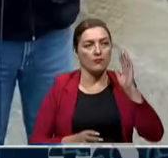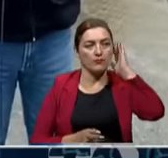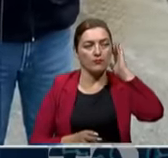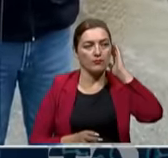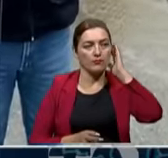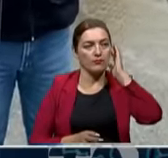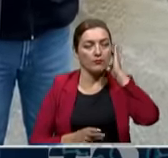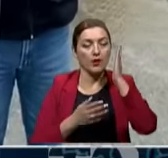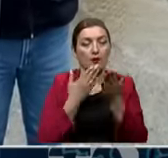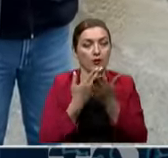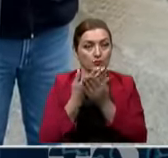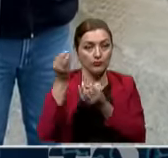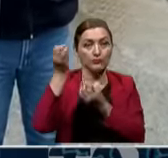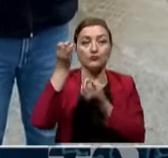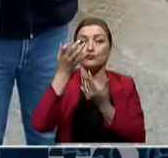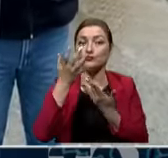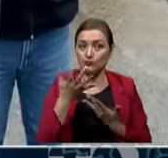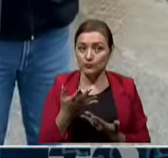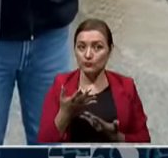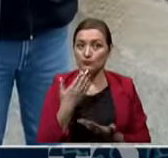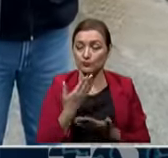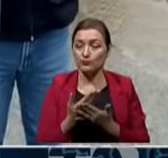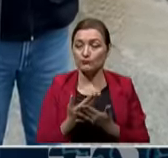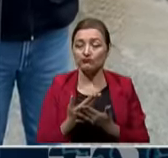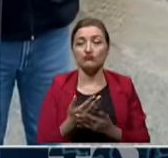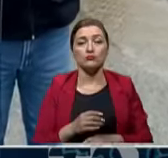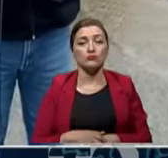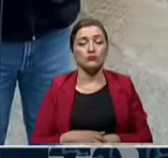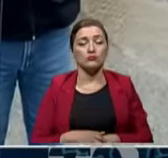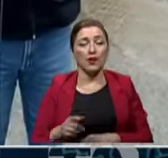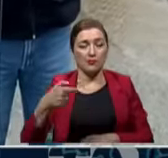Gracias, Jonathan, por este reporte, también por la información que nos has podido brindar. Seguro en nuestras siguientes emisiones.